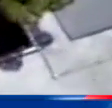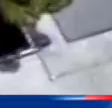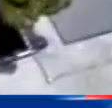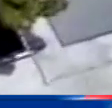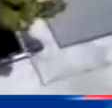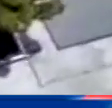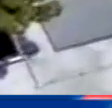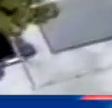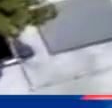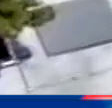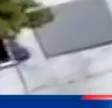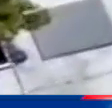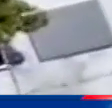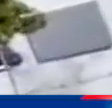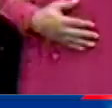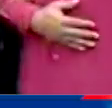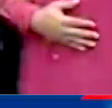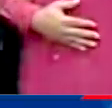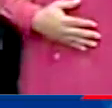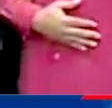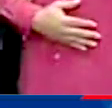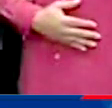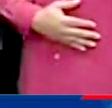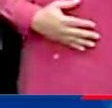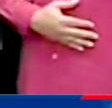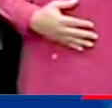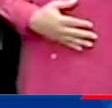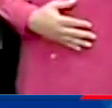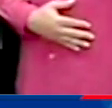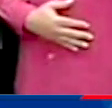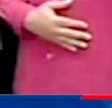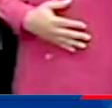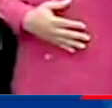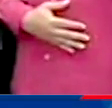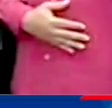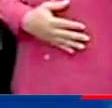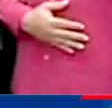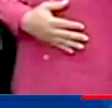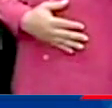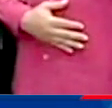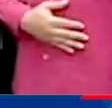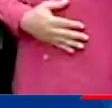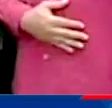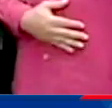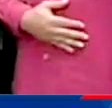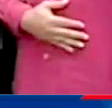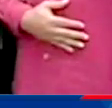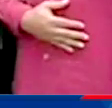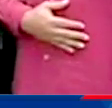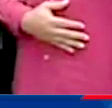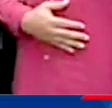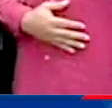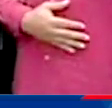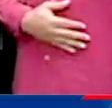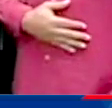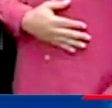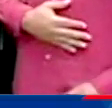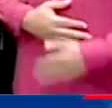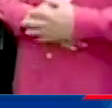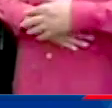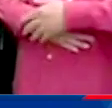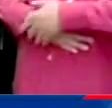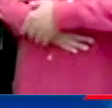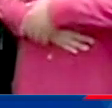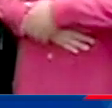esfuerzo que hacemos con metodología, mi comandante en jefe, un esfuerzo que hacemos para que en todo el territorio nacional nos lleguen